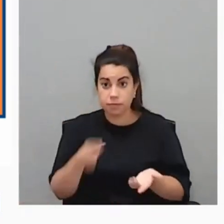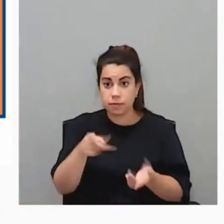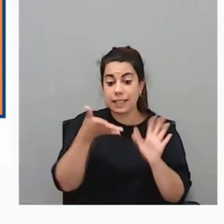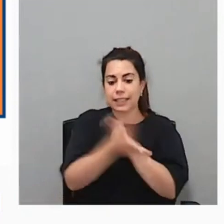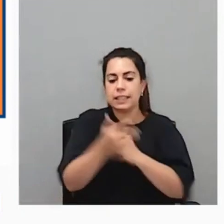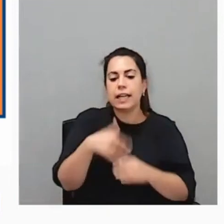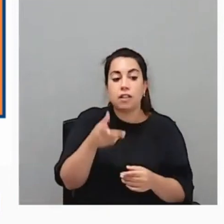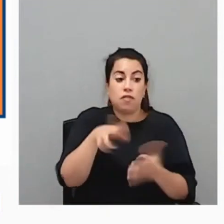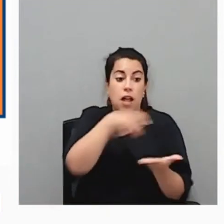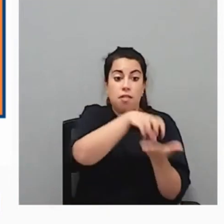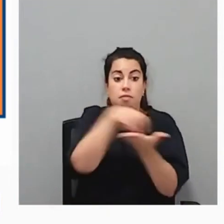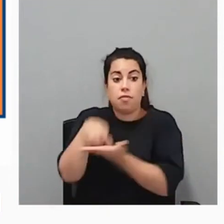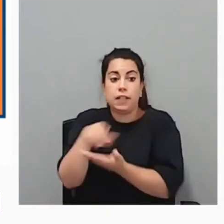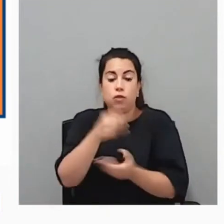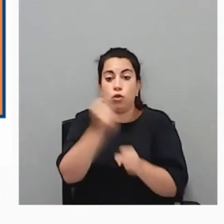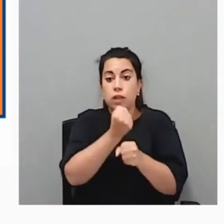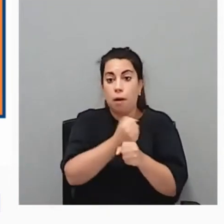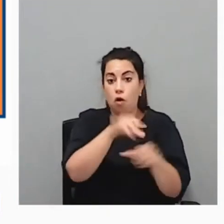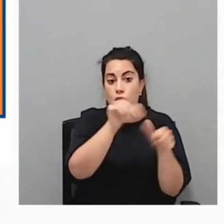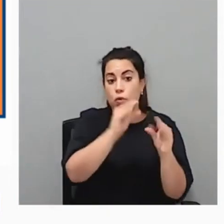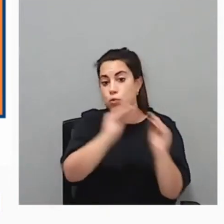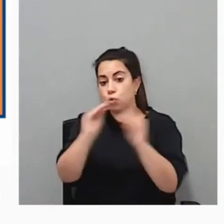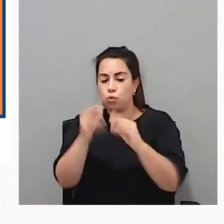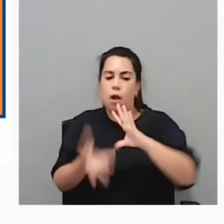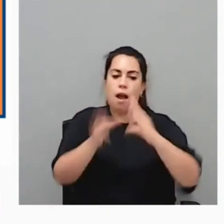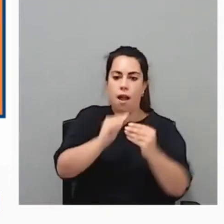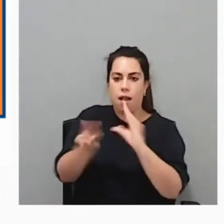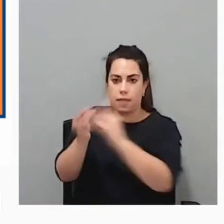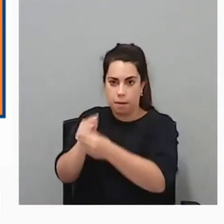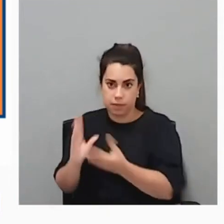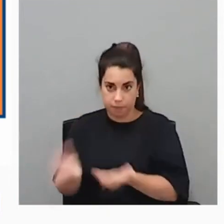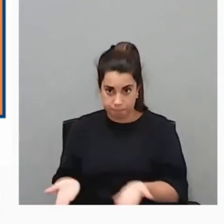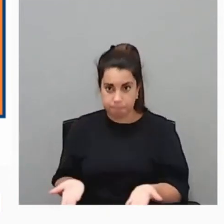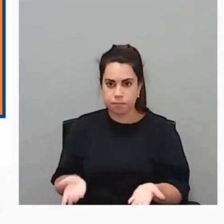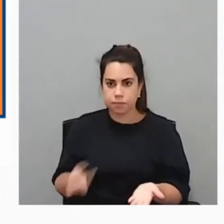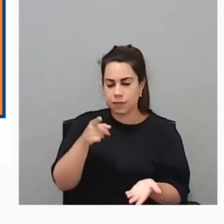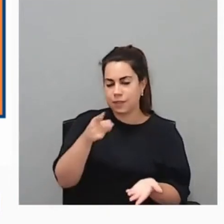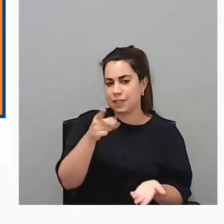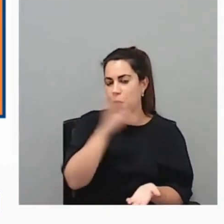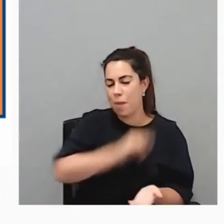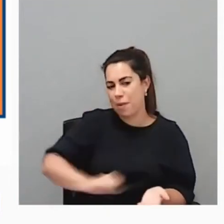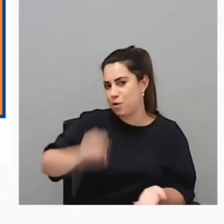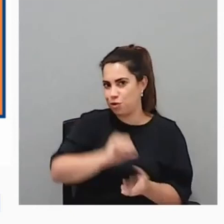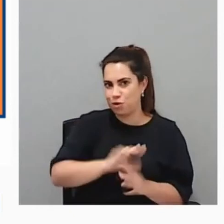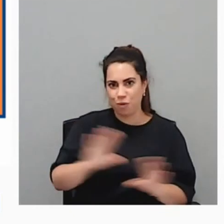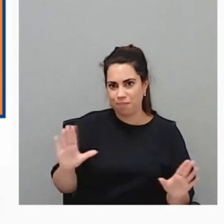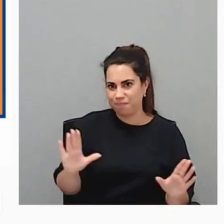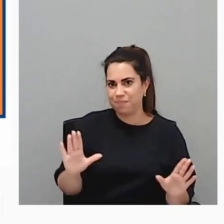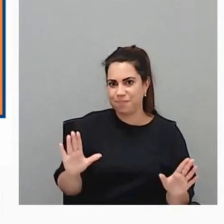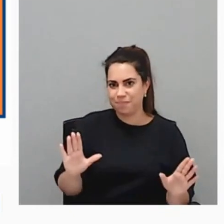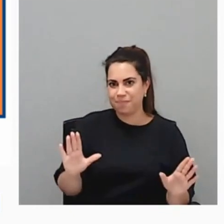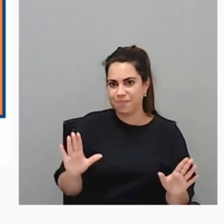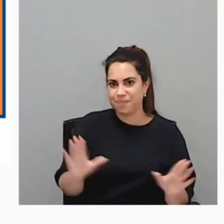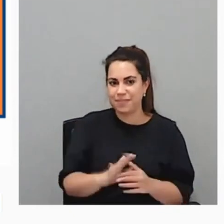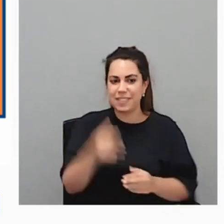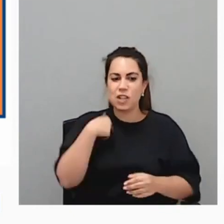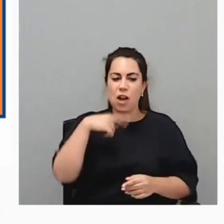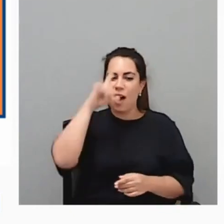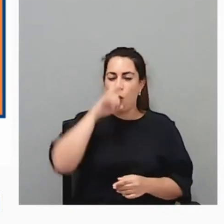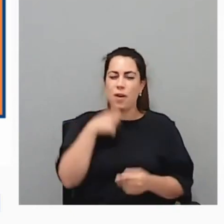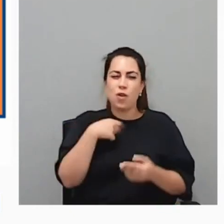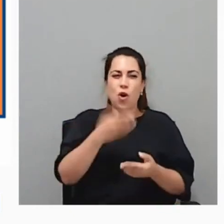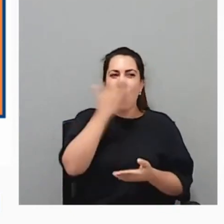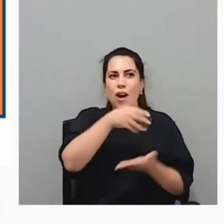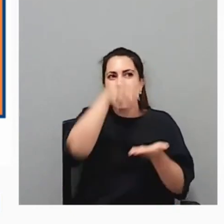los centros. Y con esto se consiguen cosas maravillosas. Yo siempre recuerdo cuando he estado dentro de los coles